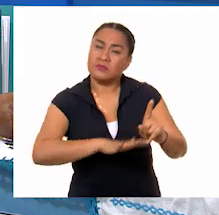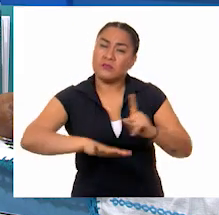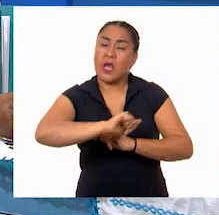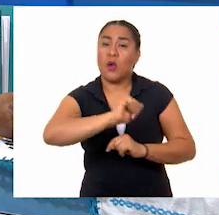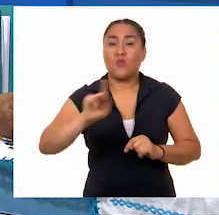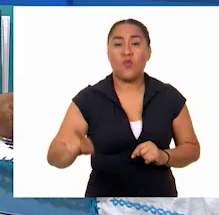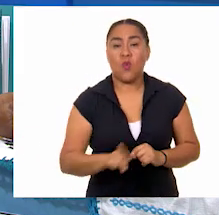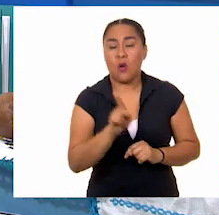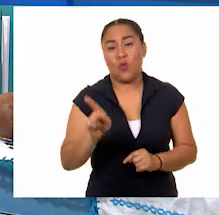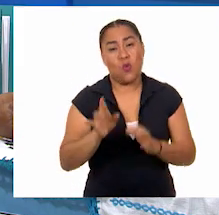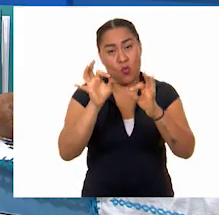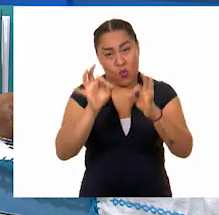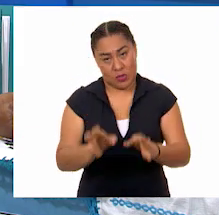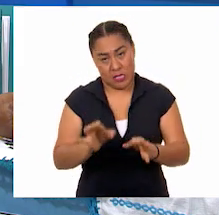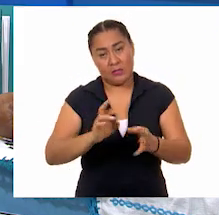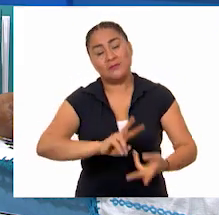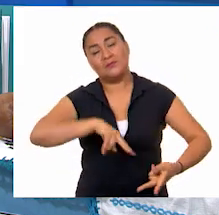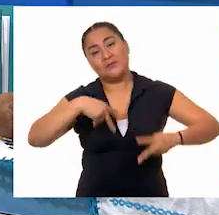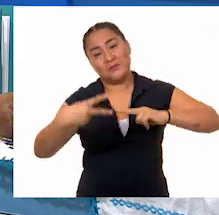originarios.